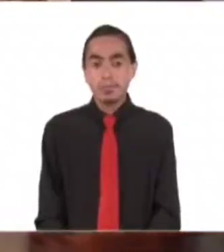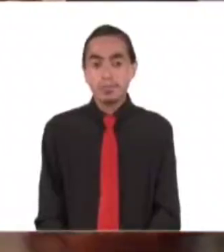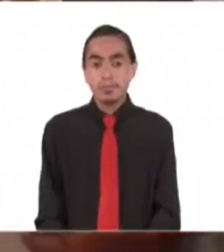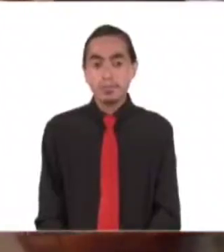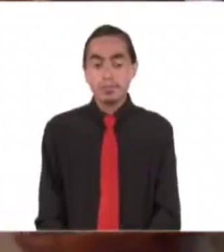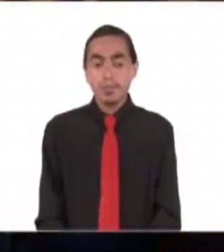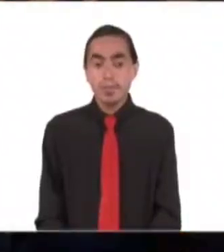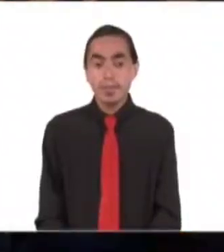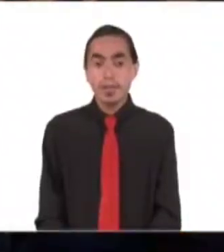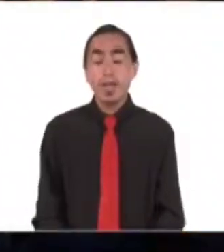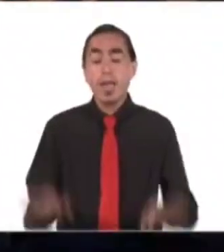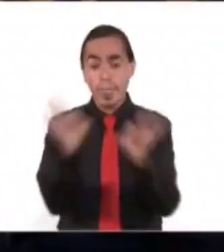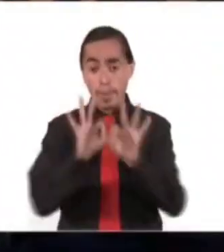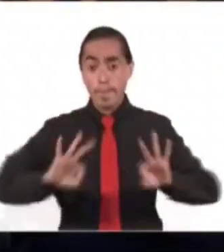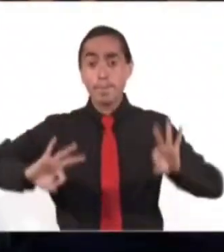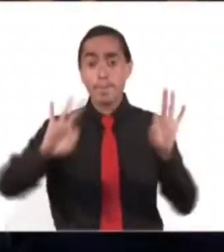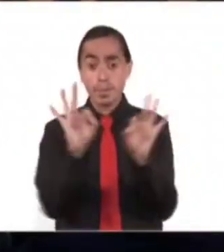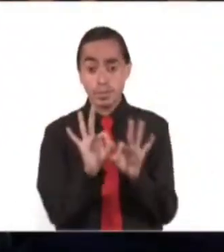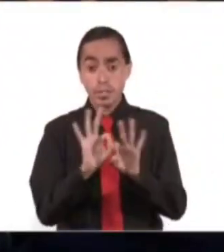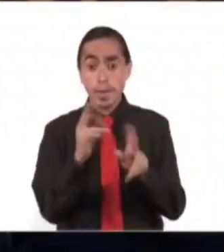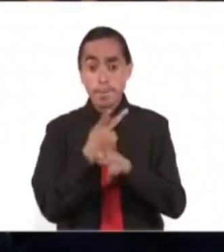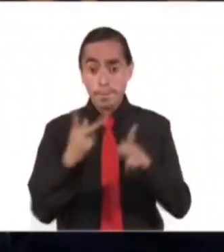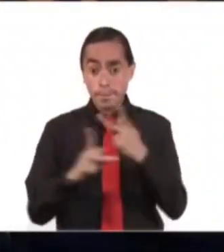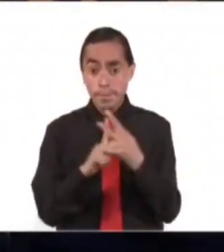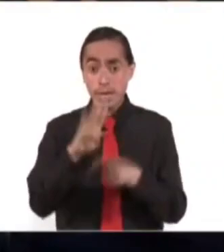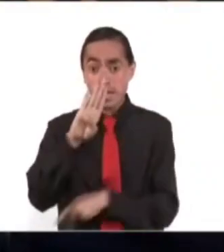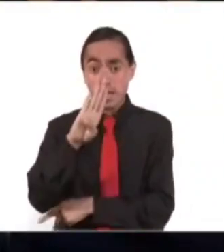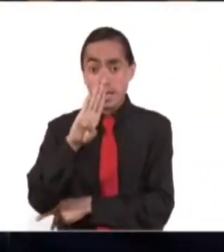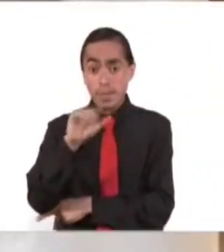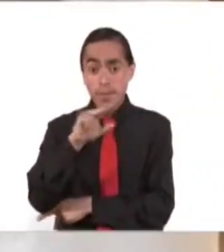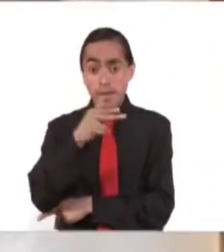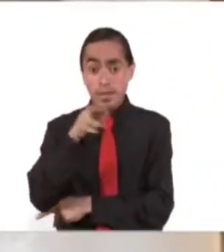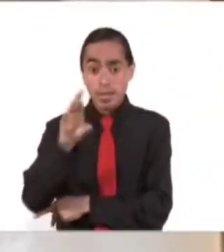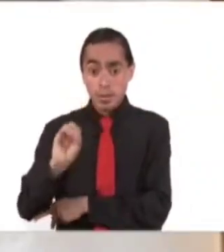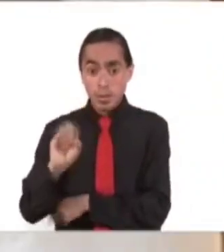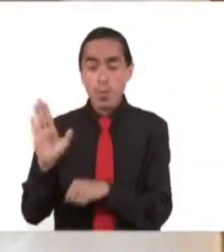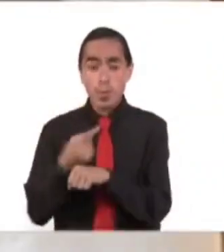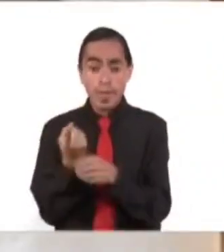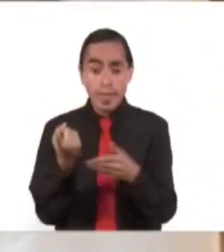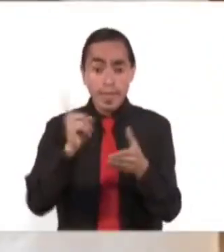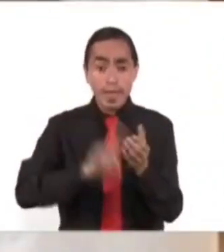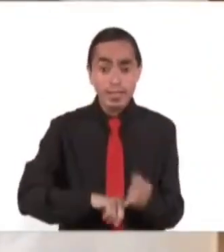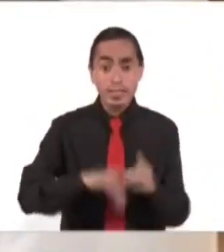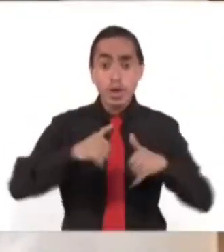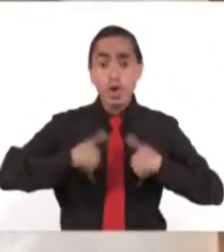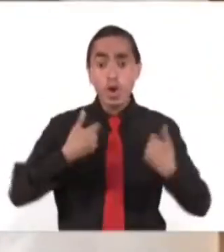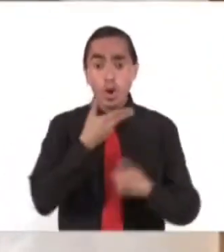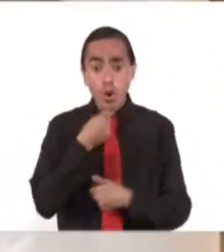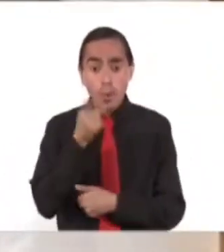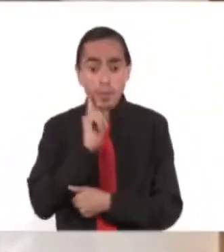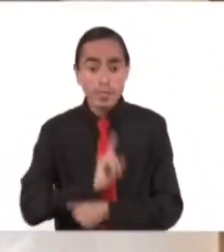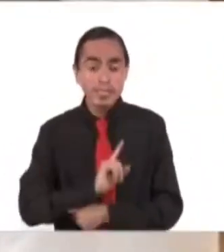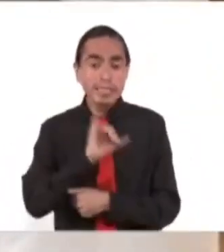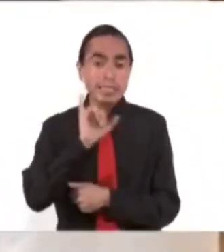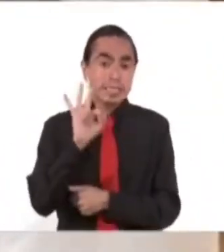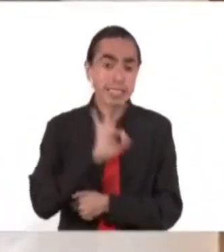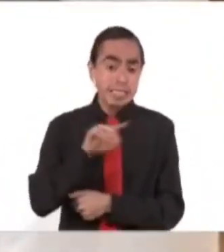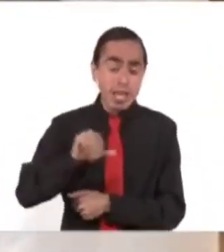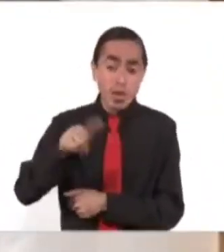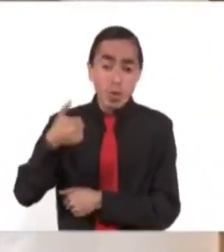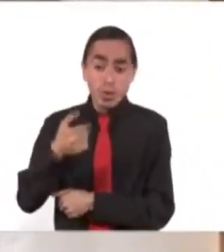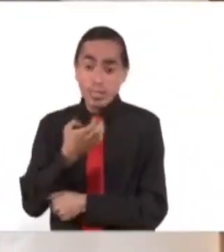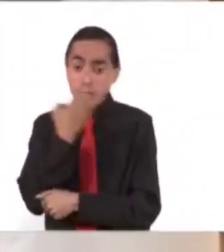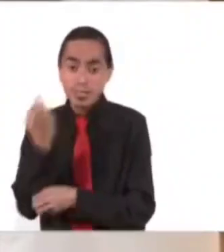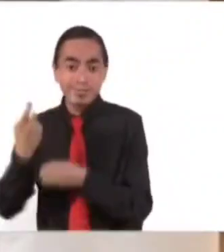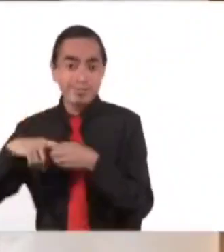Es un importantísimo bachillerato porque atiende a jóvenes, a jovencitas que no logran entrar a las instituciones que ellos